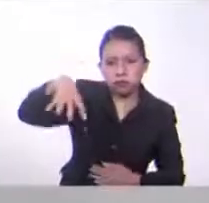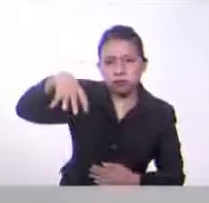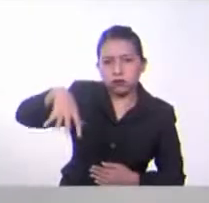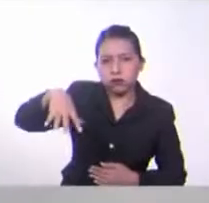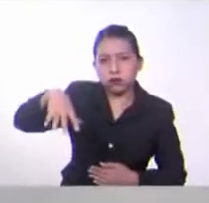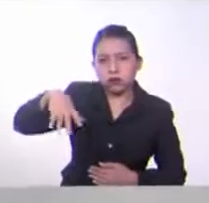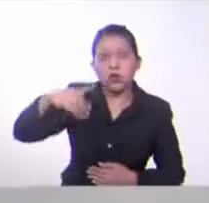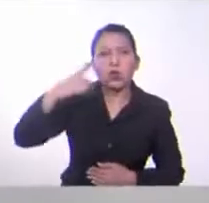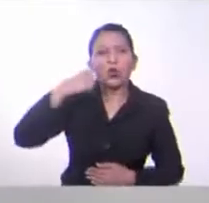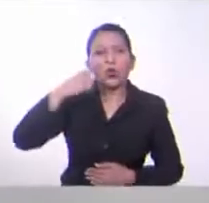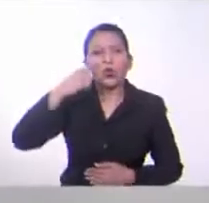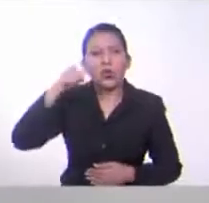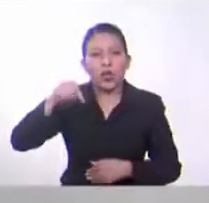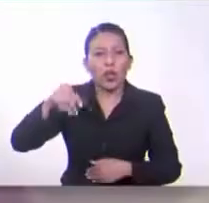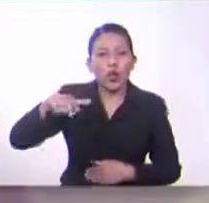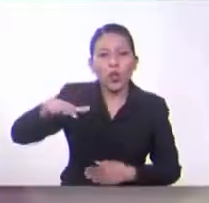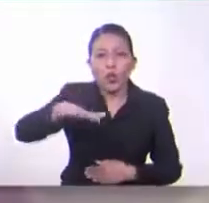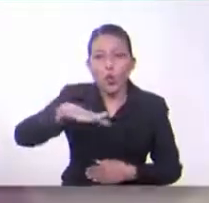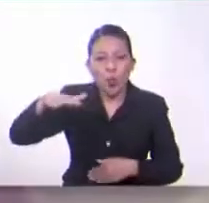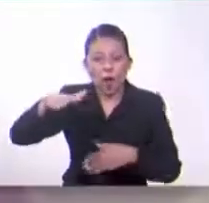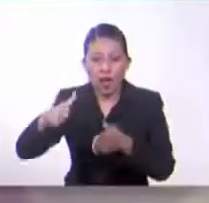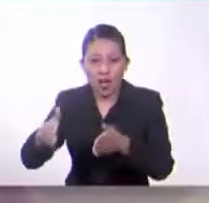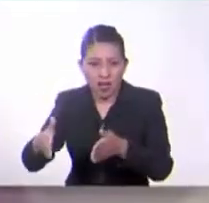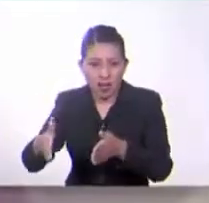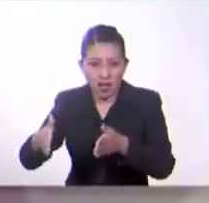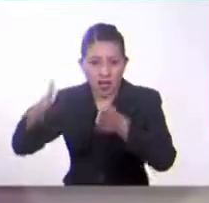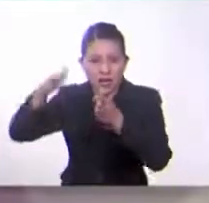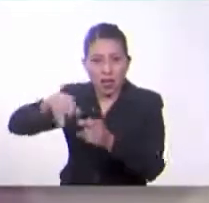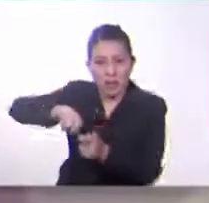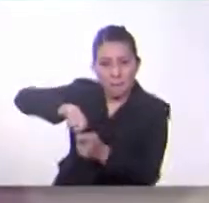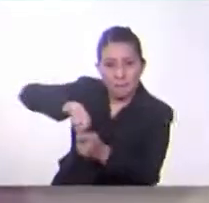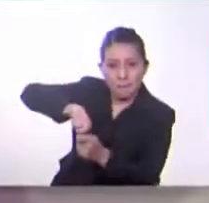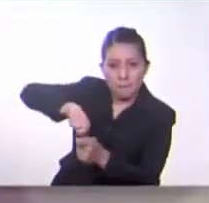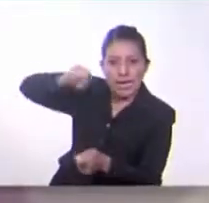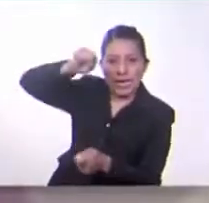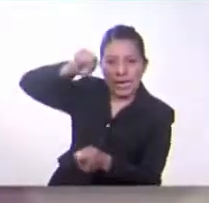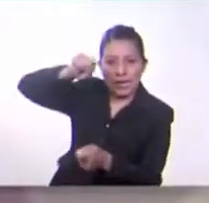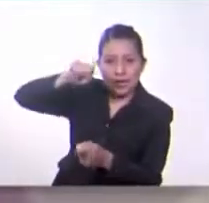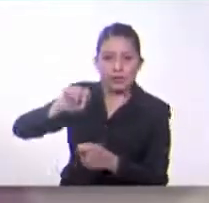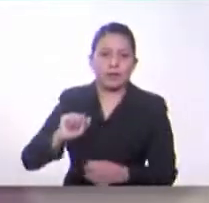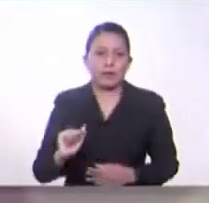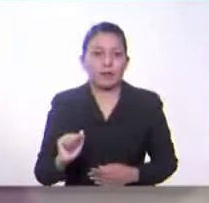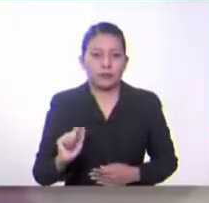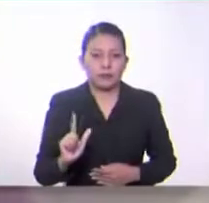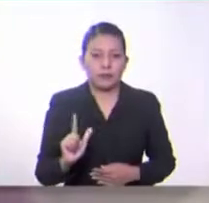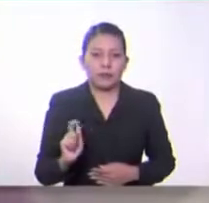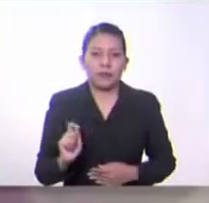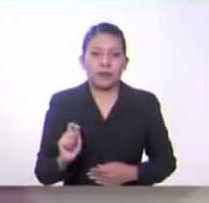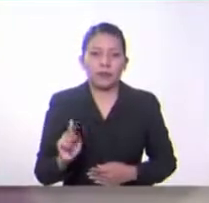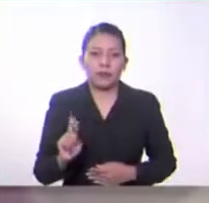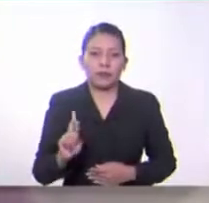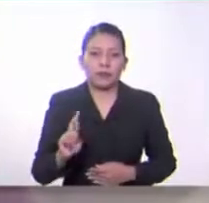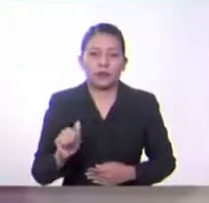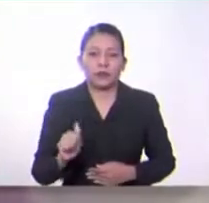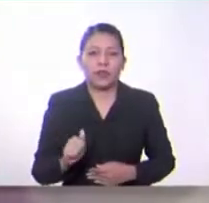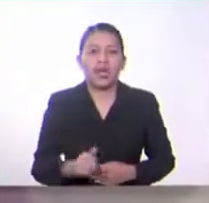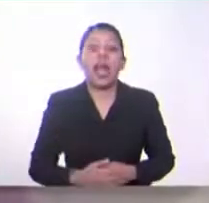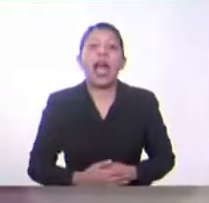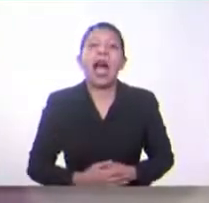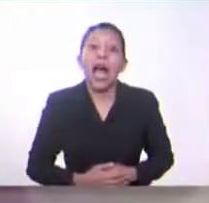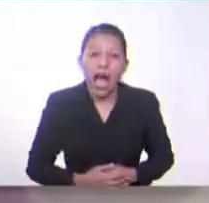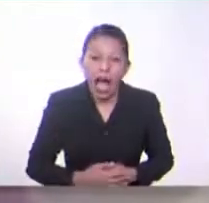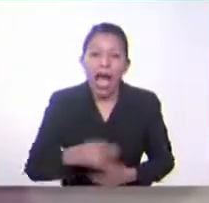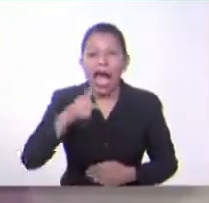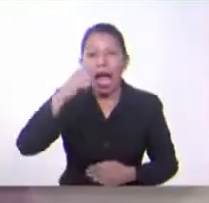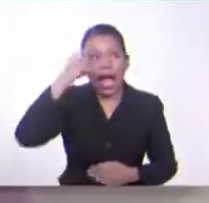agua en el recipiente. Ah, interesante, porque creo que esto me podría ayudar a más o menos tener idea de